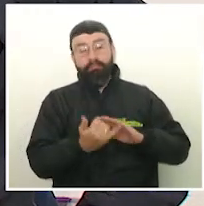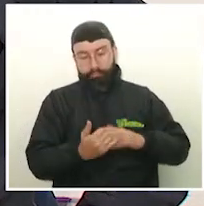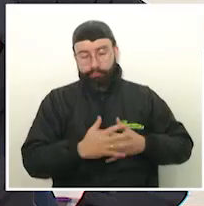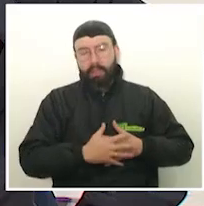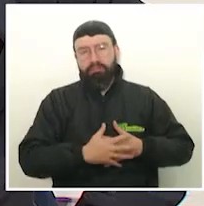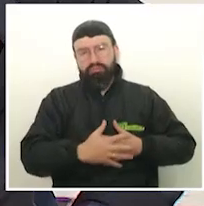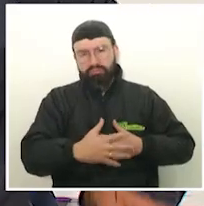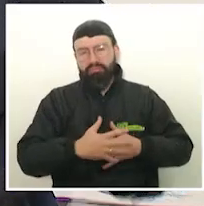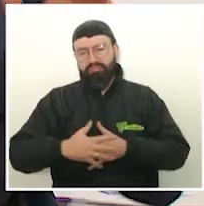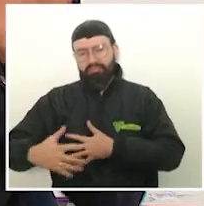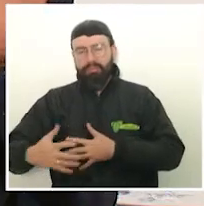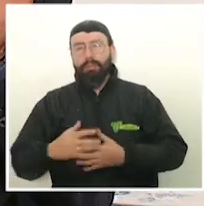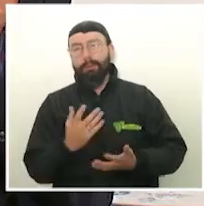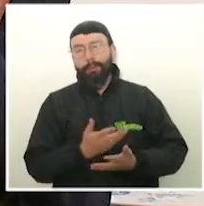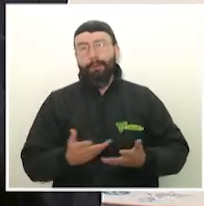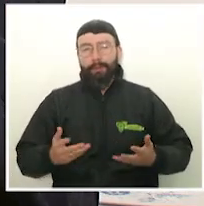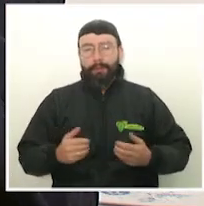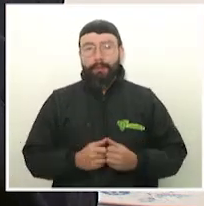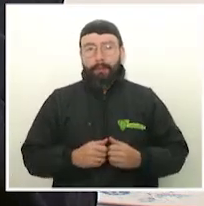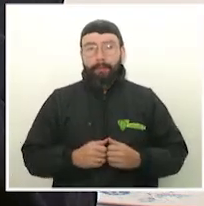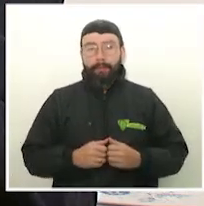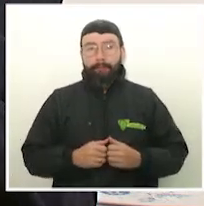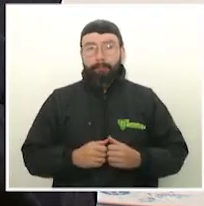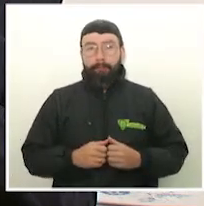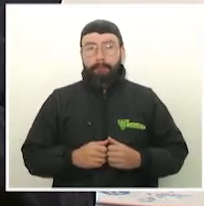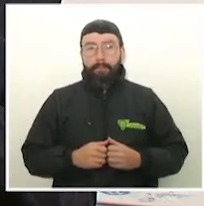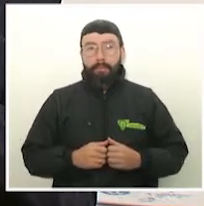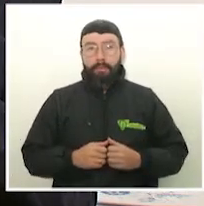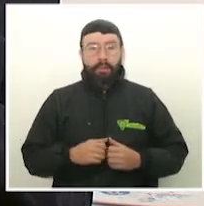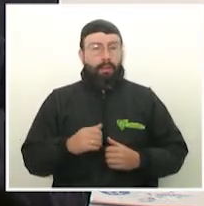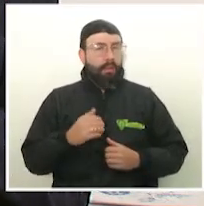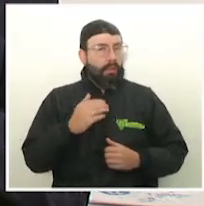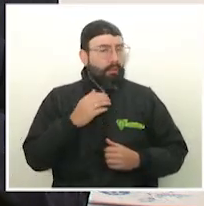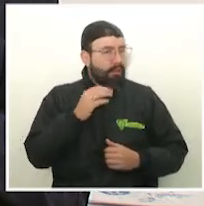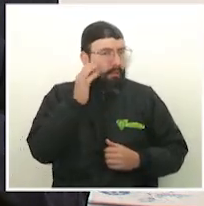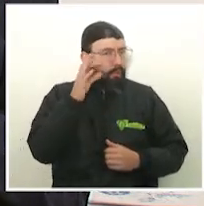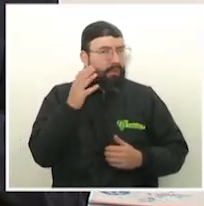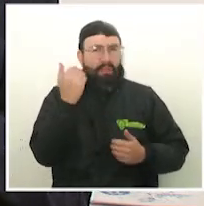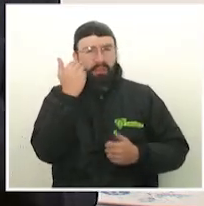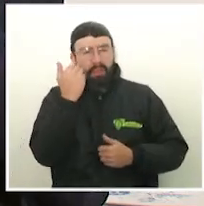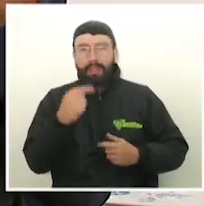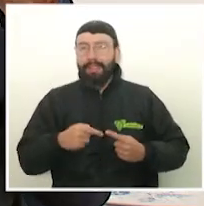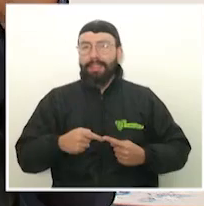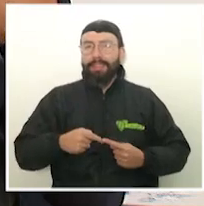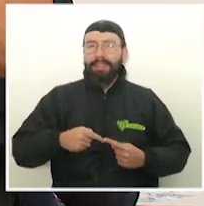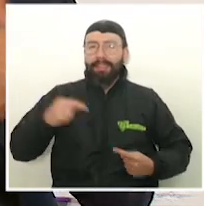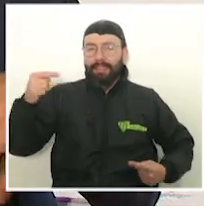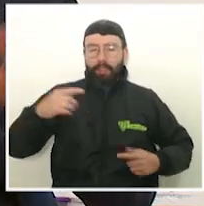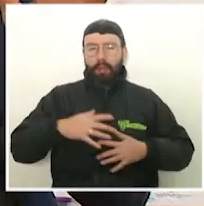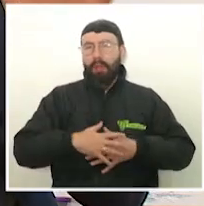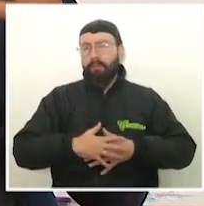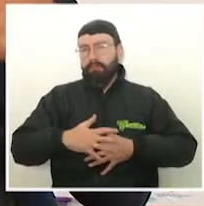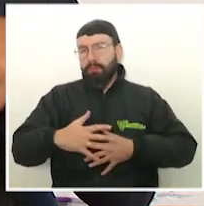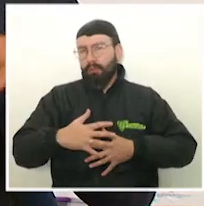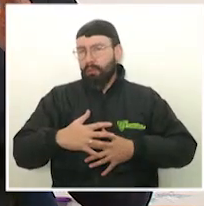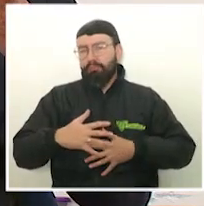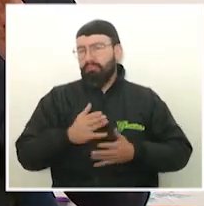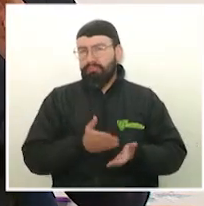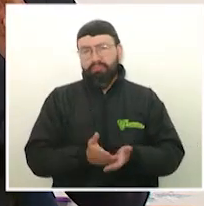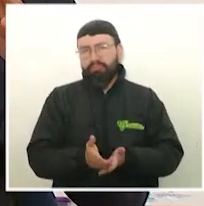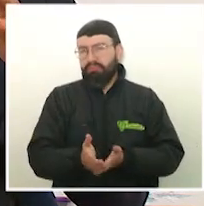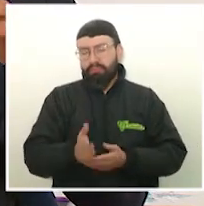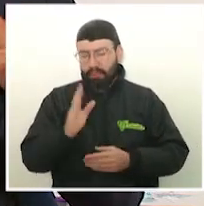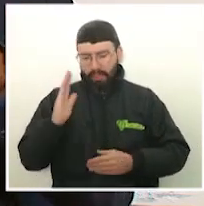proinflamatorias. Nosotros podemos tener una enfermedad que se llama síndrome inflamatorio crónico,